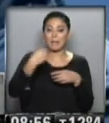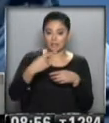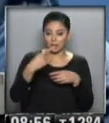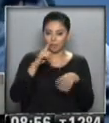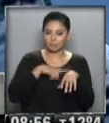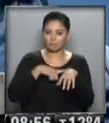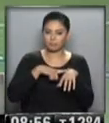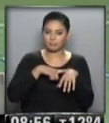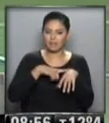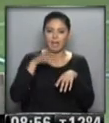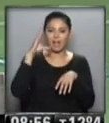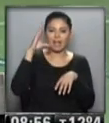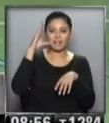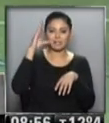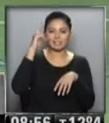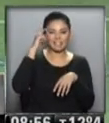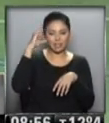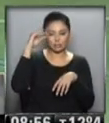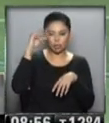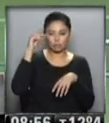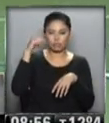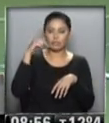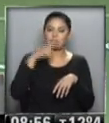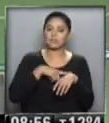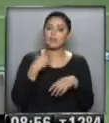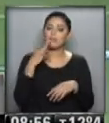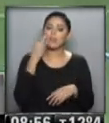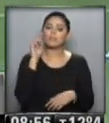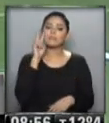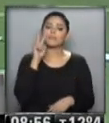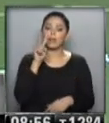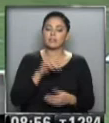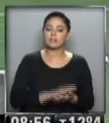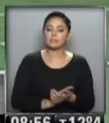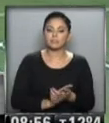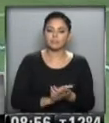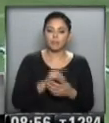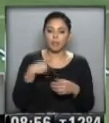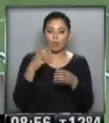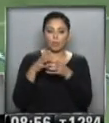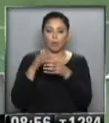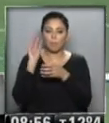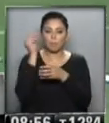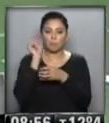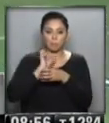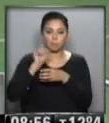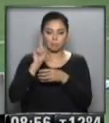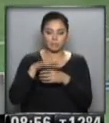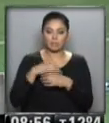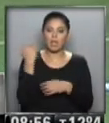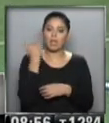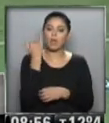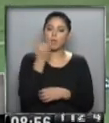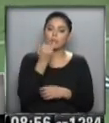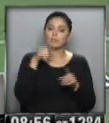las 9:50 de la noche. El jueves, tiempo de ver en acción a San Pablo Mineiro, duelo brasileño. El mismo jueves,